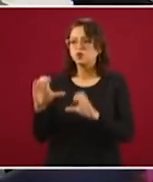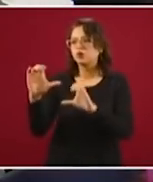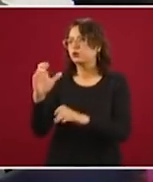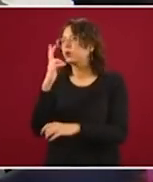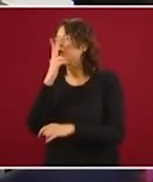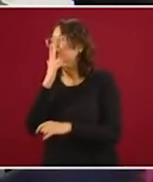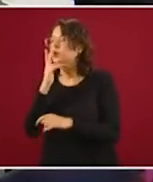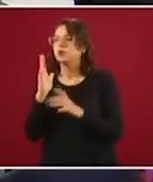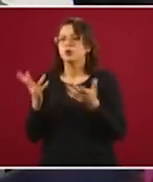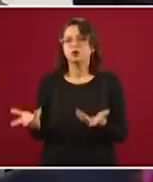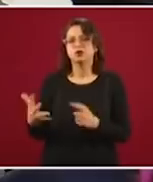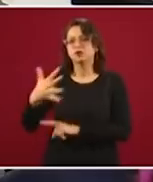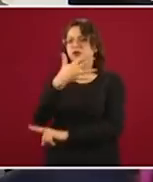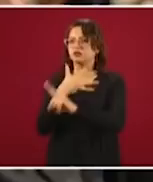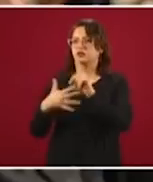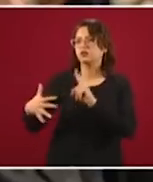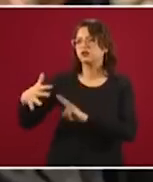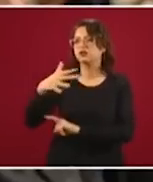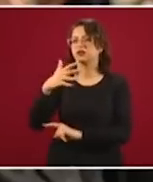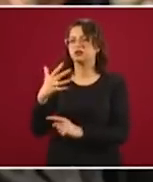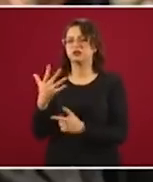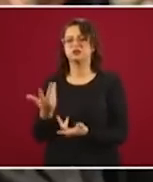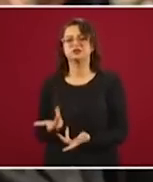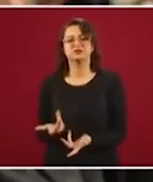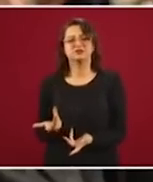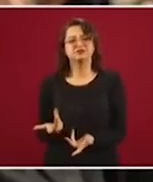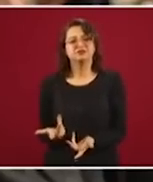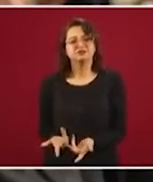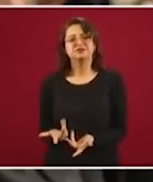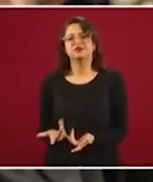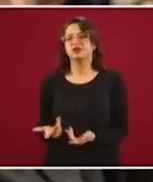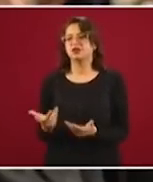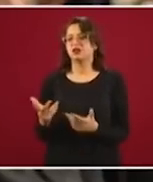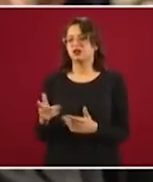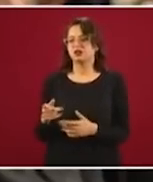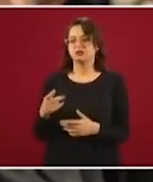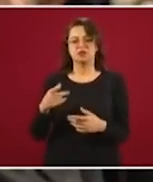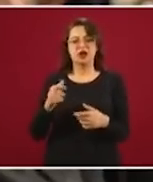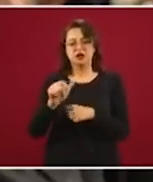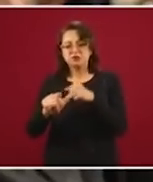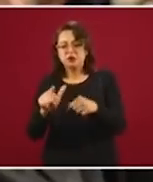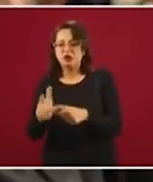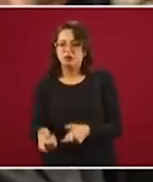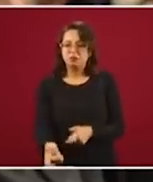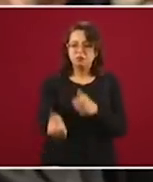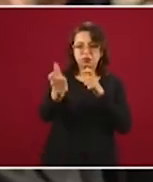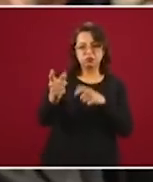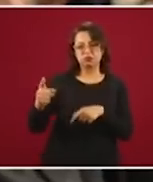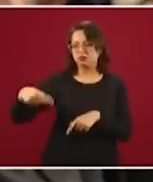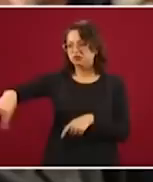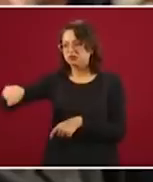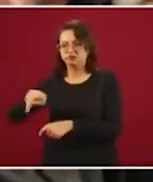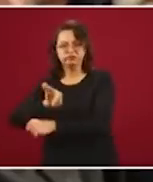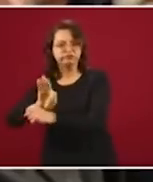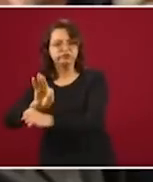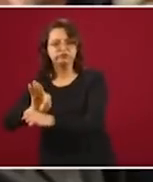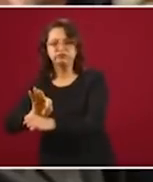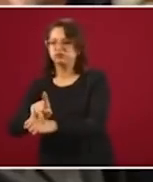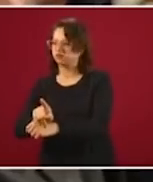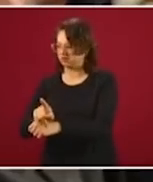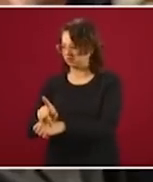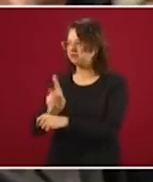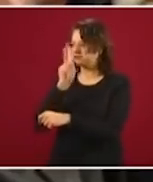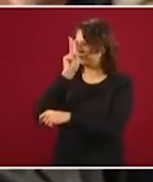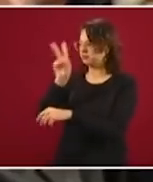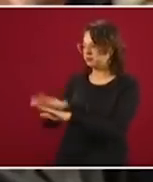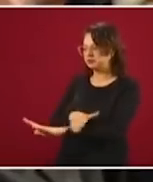santuarios, biosfera. Por ejemplo, el tema de la caza furtiva. ¿Su gobierno estaría